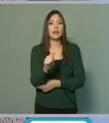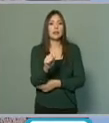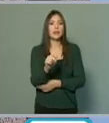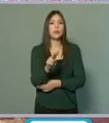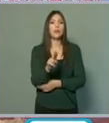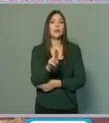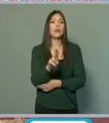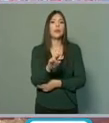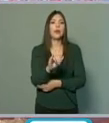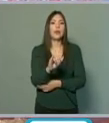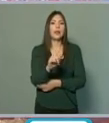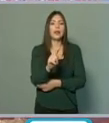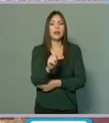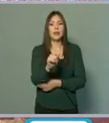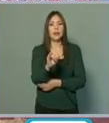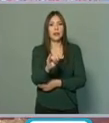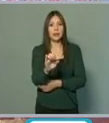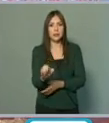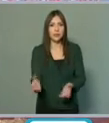¿Ya ven?